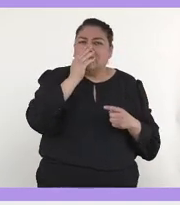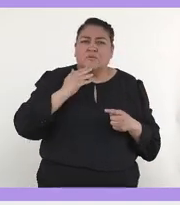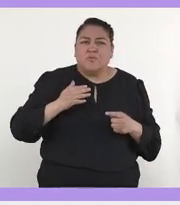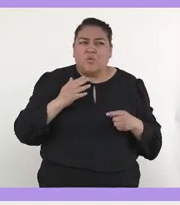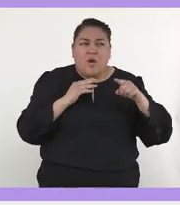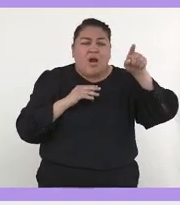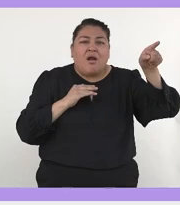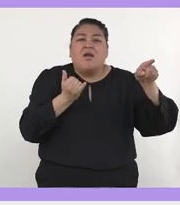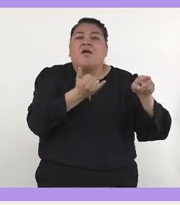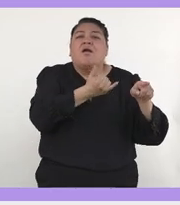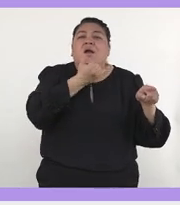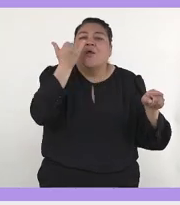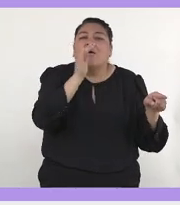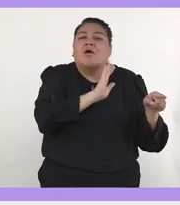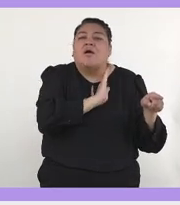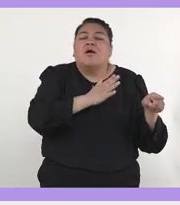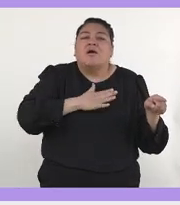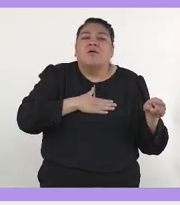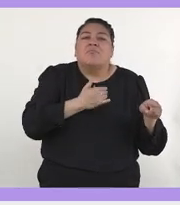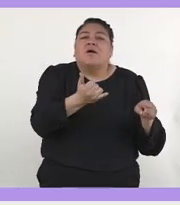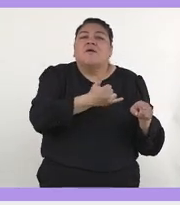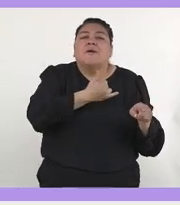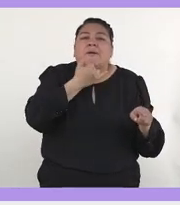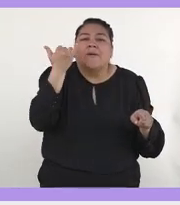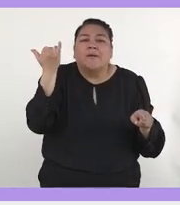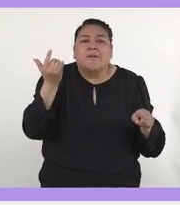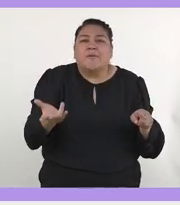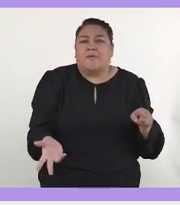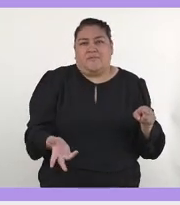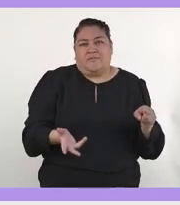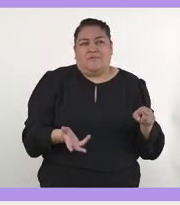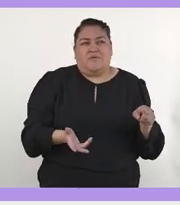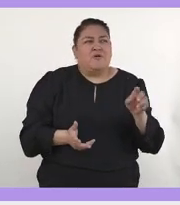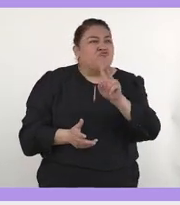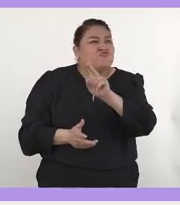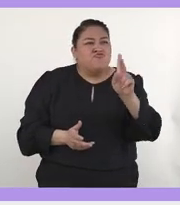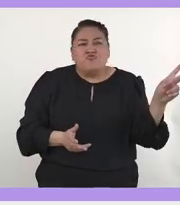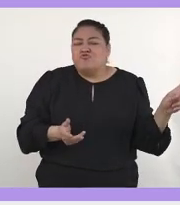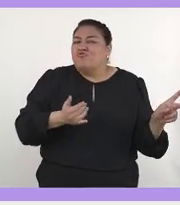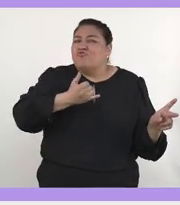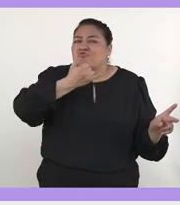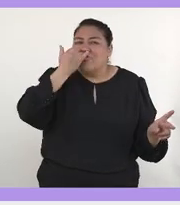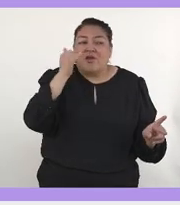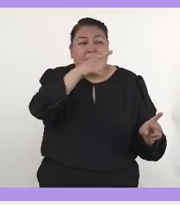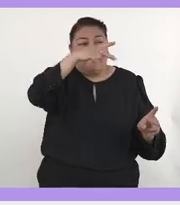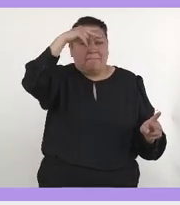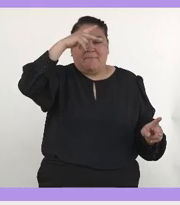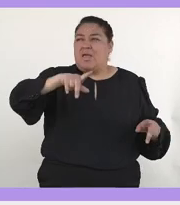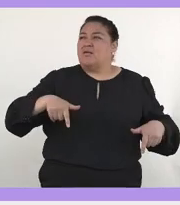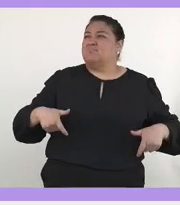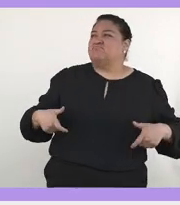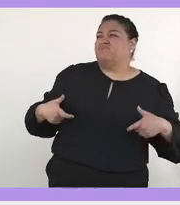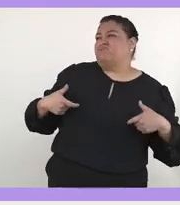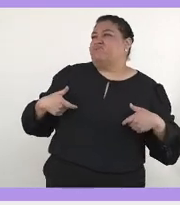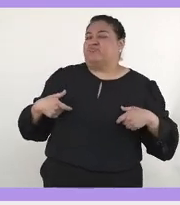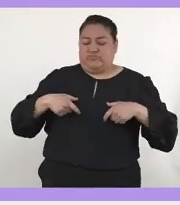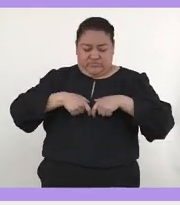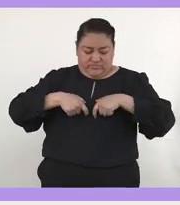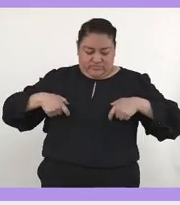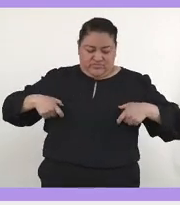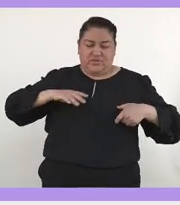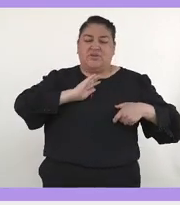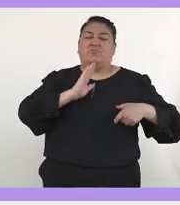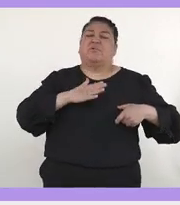eso se o sea tremendo error ortográfico por todos lados así representando a México por el mundo con errores